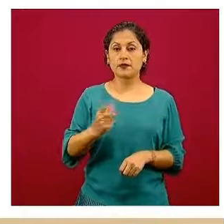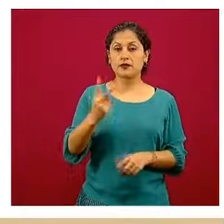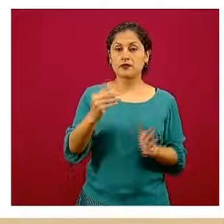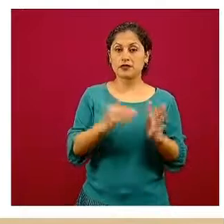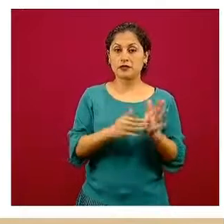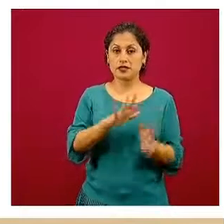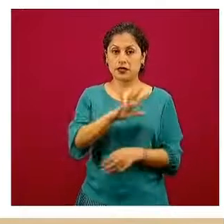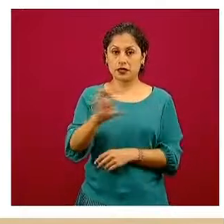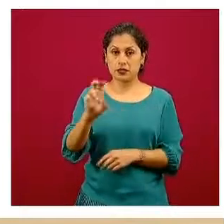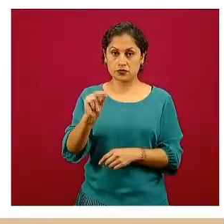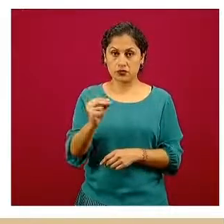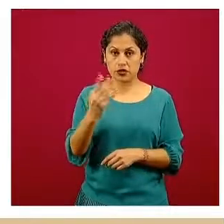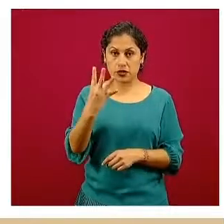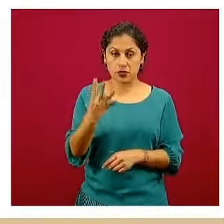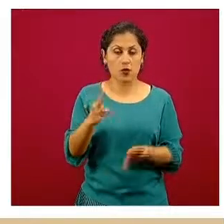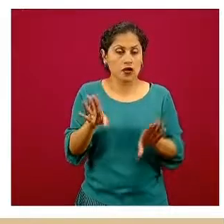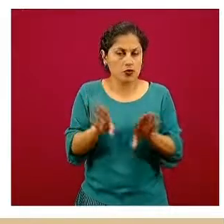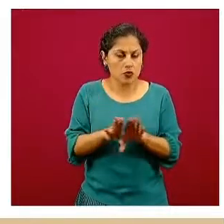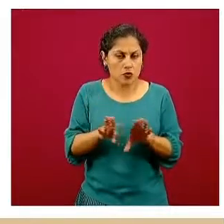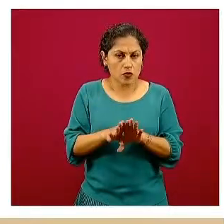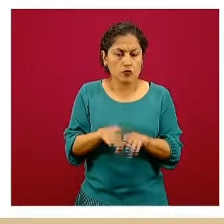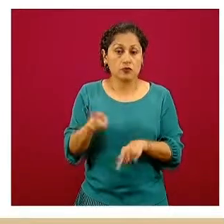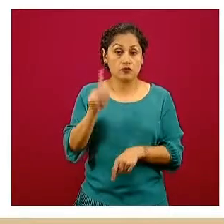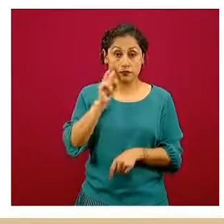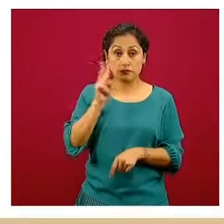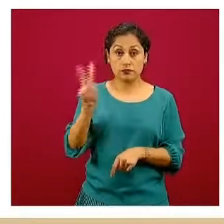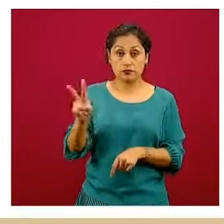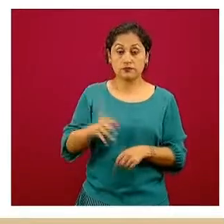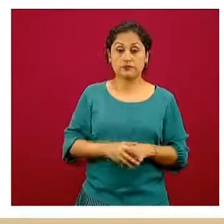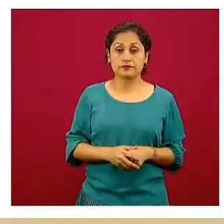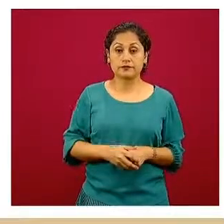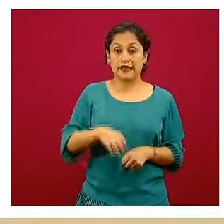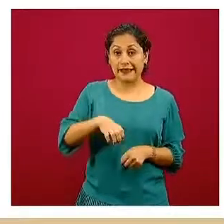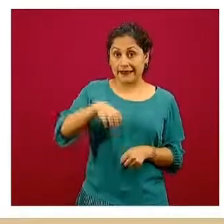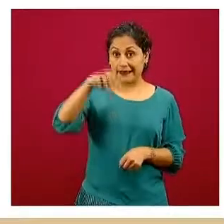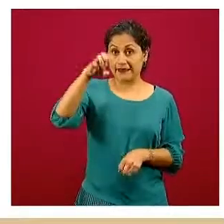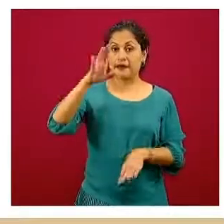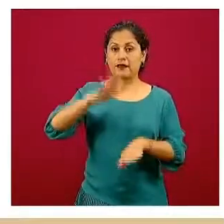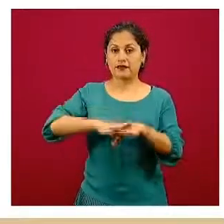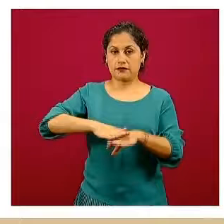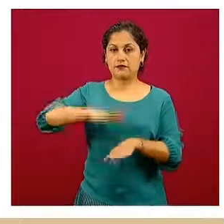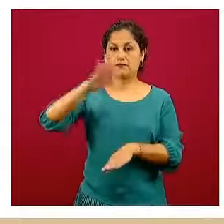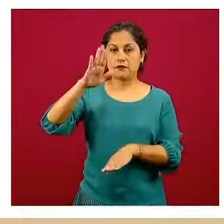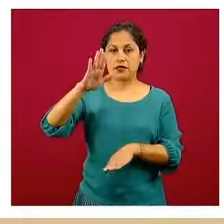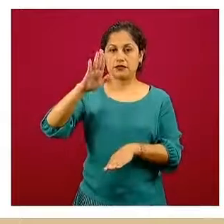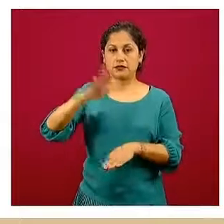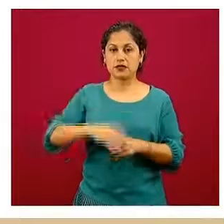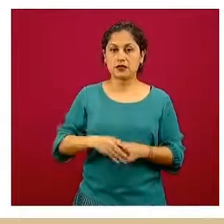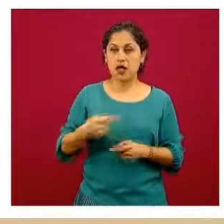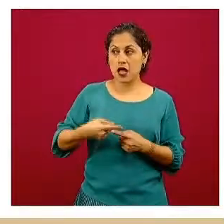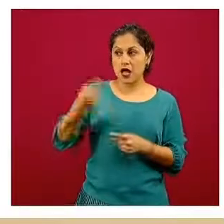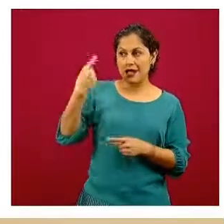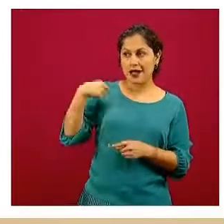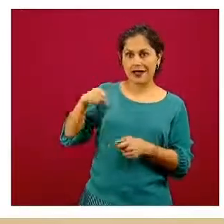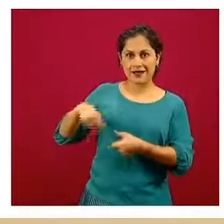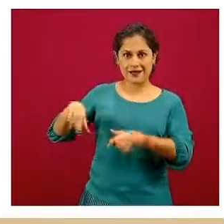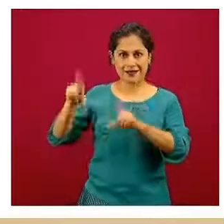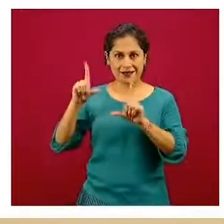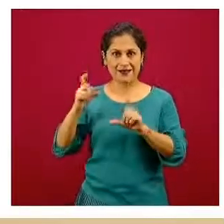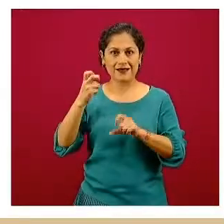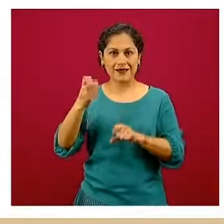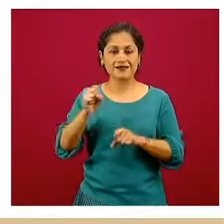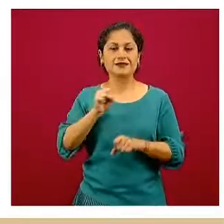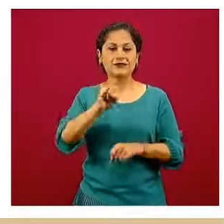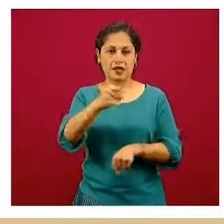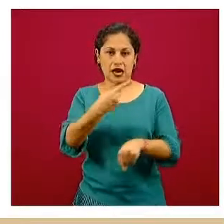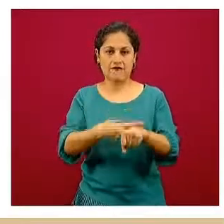22.584, en donde vemos cómo son personas de mayor edad en relación a las que veíamos como casos